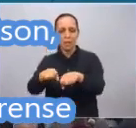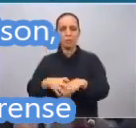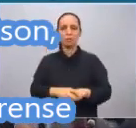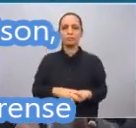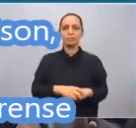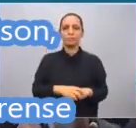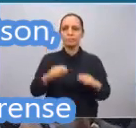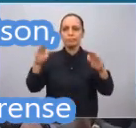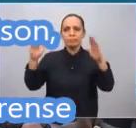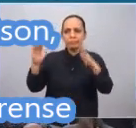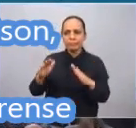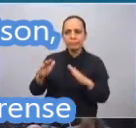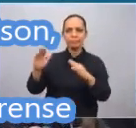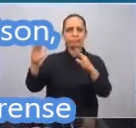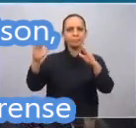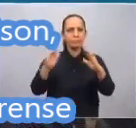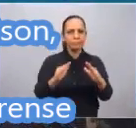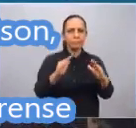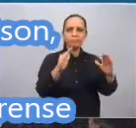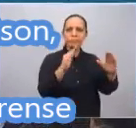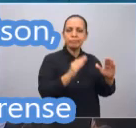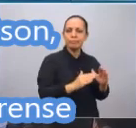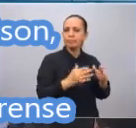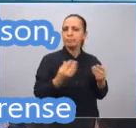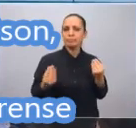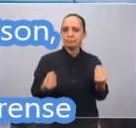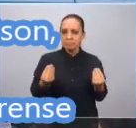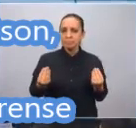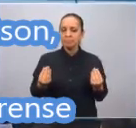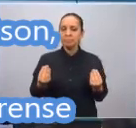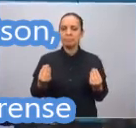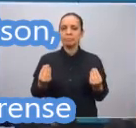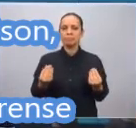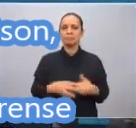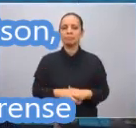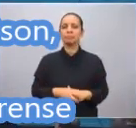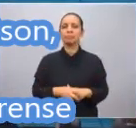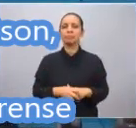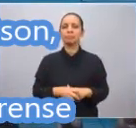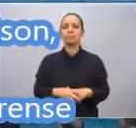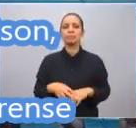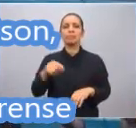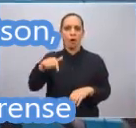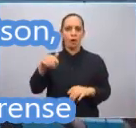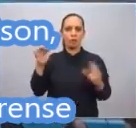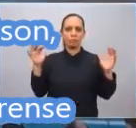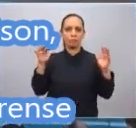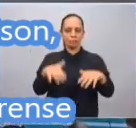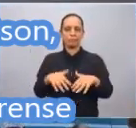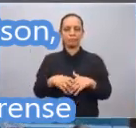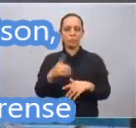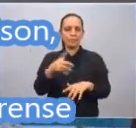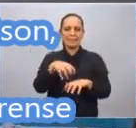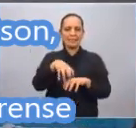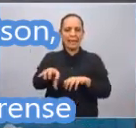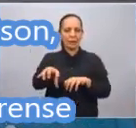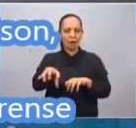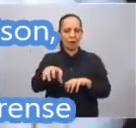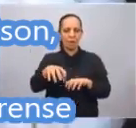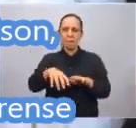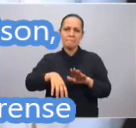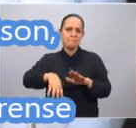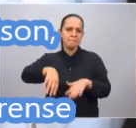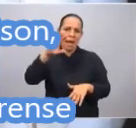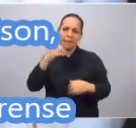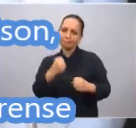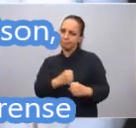generó eso? Porque nos acompañan hoy uno de los sectores que más ha puesto la